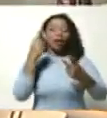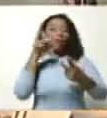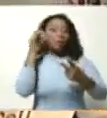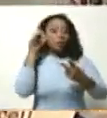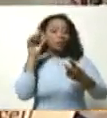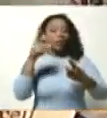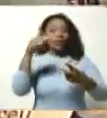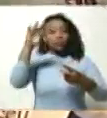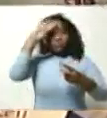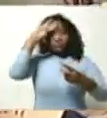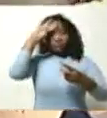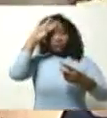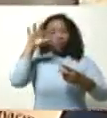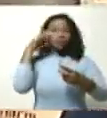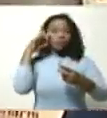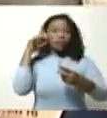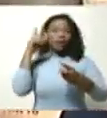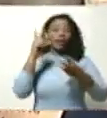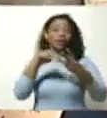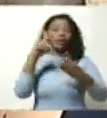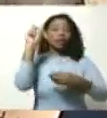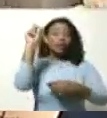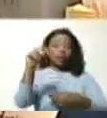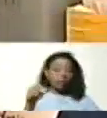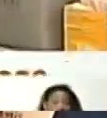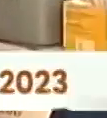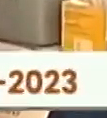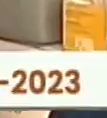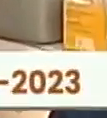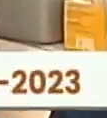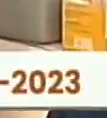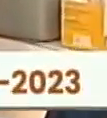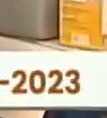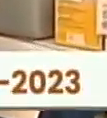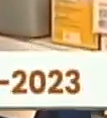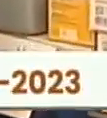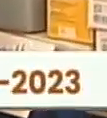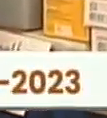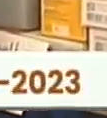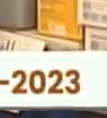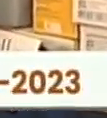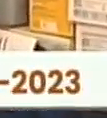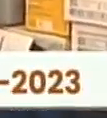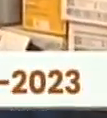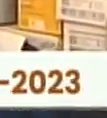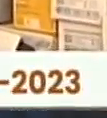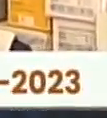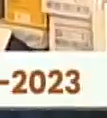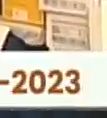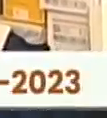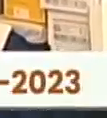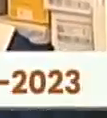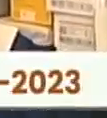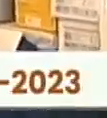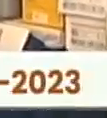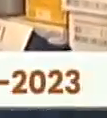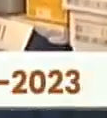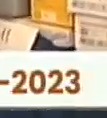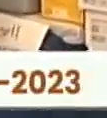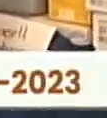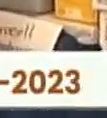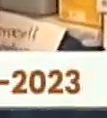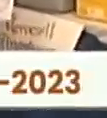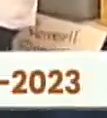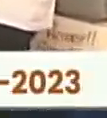fiebre amarilla y por supuesto la del COVID-19, que es muy importante la dosis de refuerzo, comenzando con los padres y representantes,